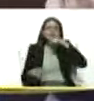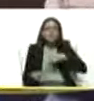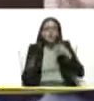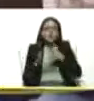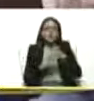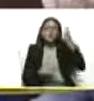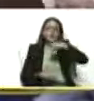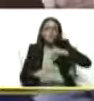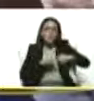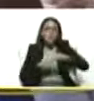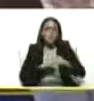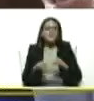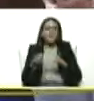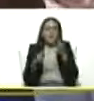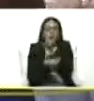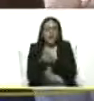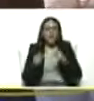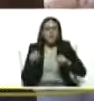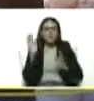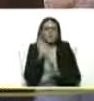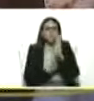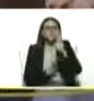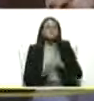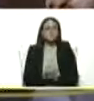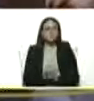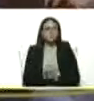acción económica.